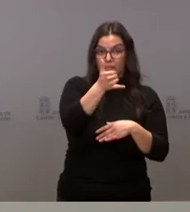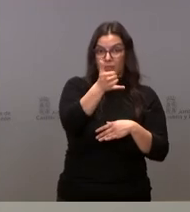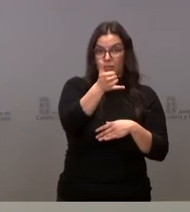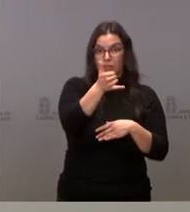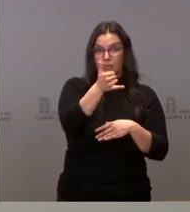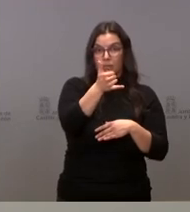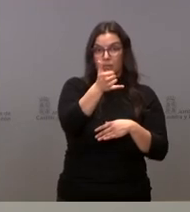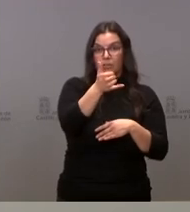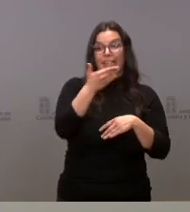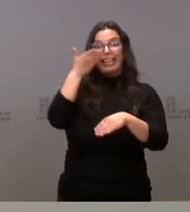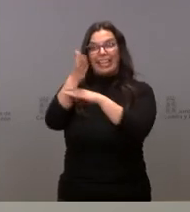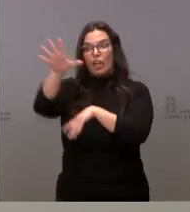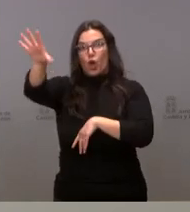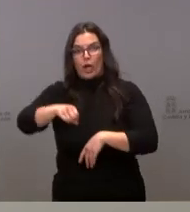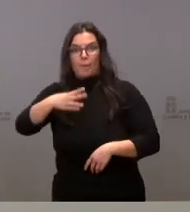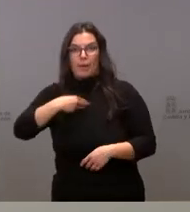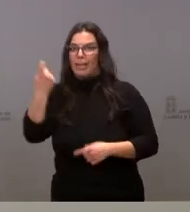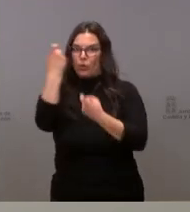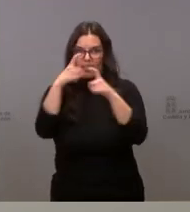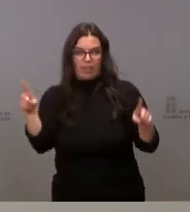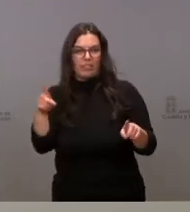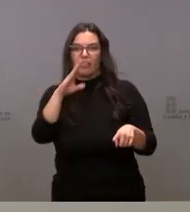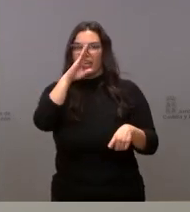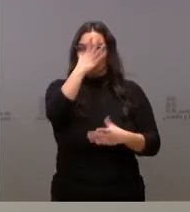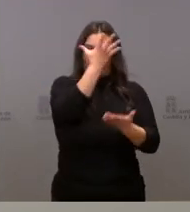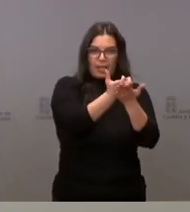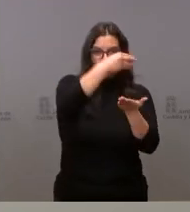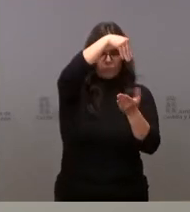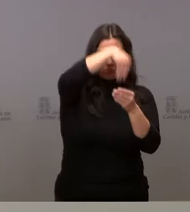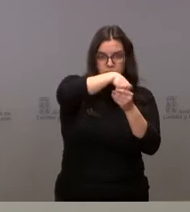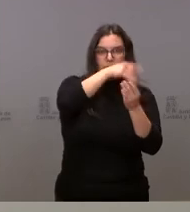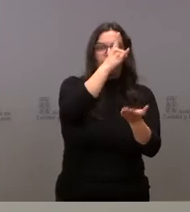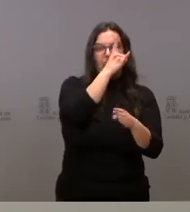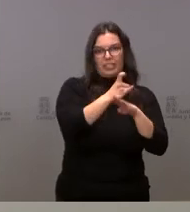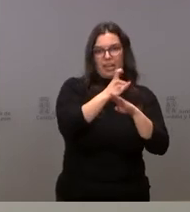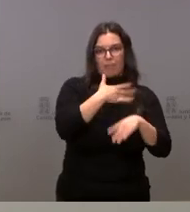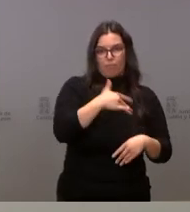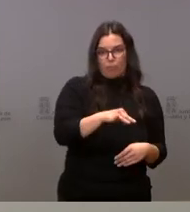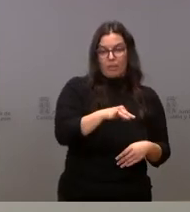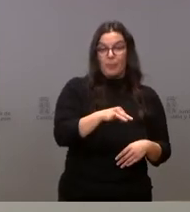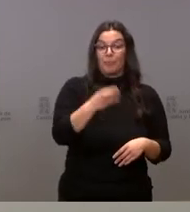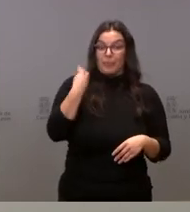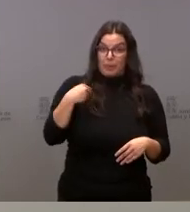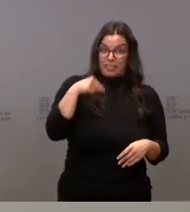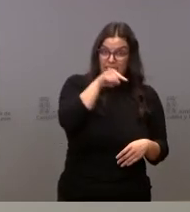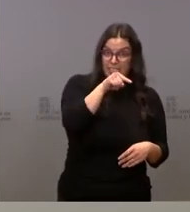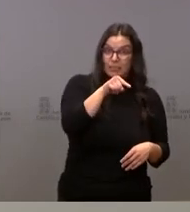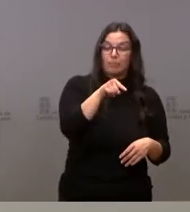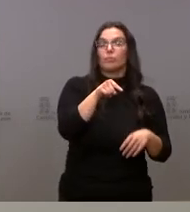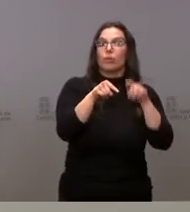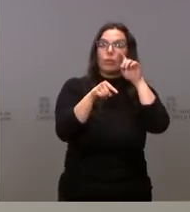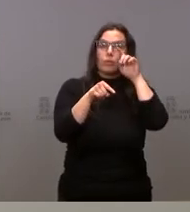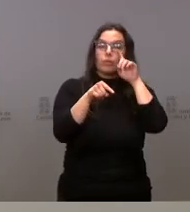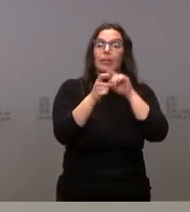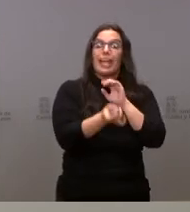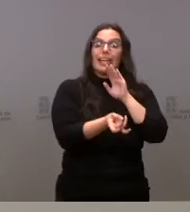tener que acudir al centro de salud en ningún momento y además genera esa misma esa misma confección